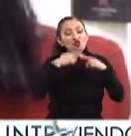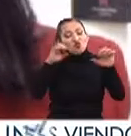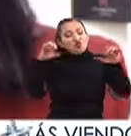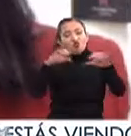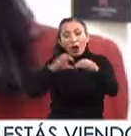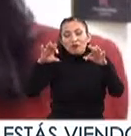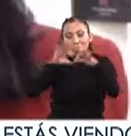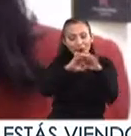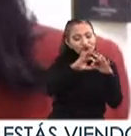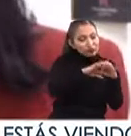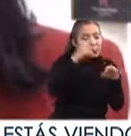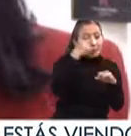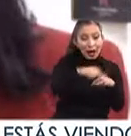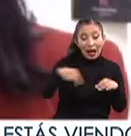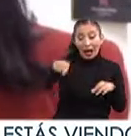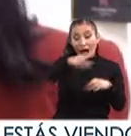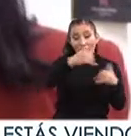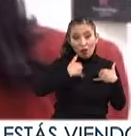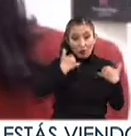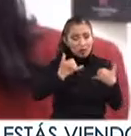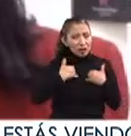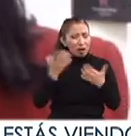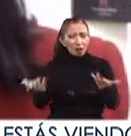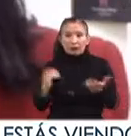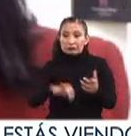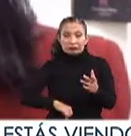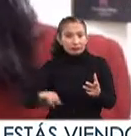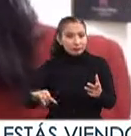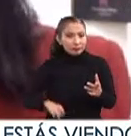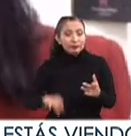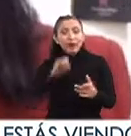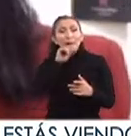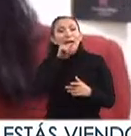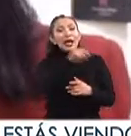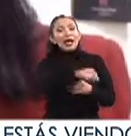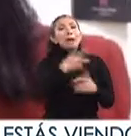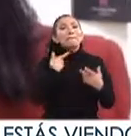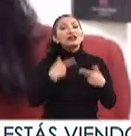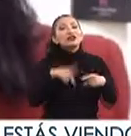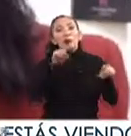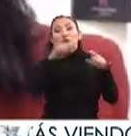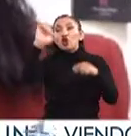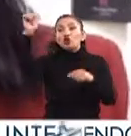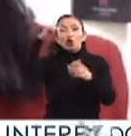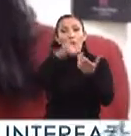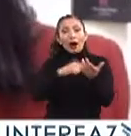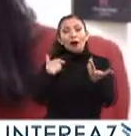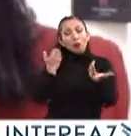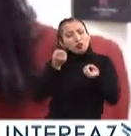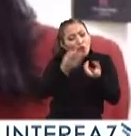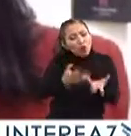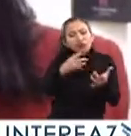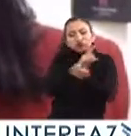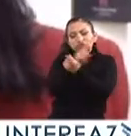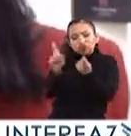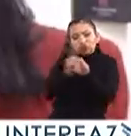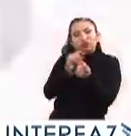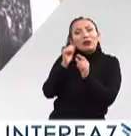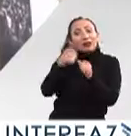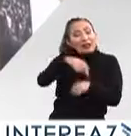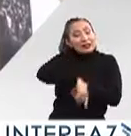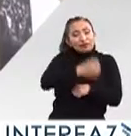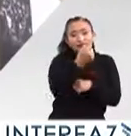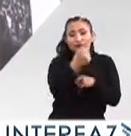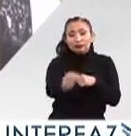se puedan dar, y tanto para nuestros chicos es súper interesante, como para los músicos de otros lugares compartir y convivir con artistas